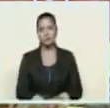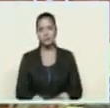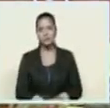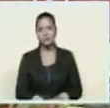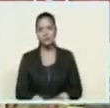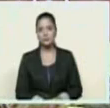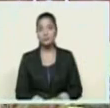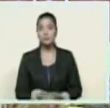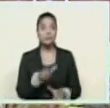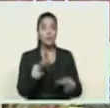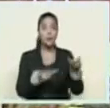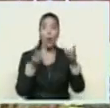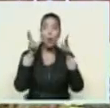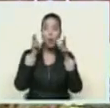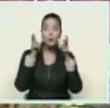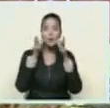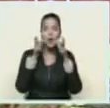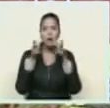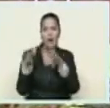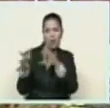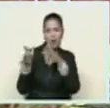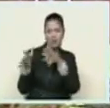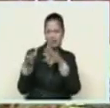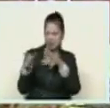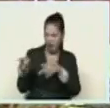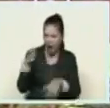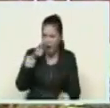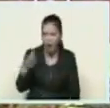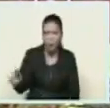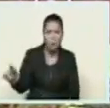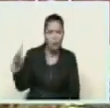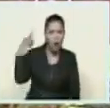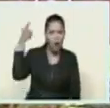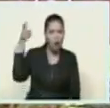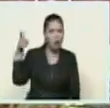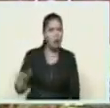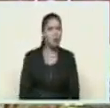quienes escucharon alguna música llanera le decían compuso